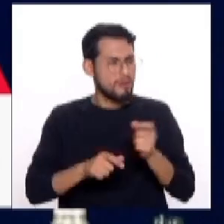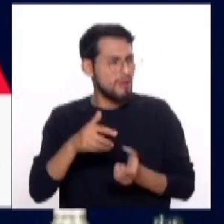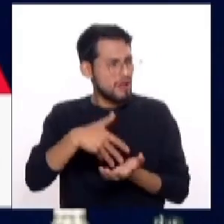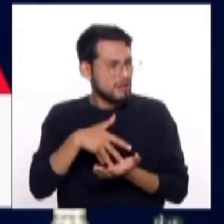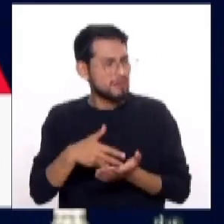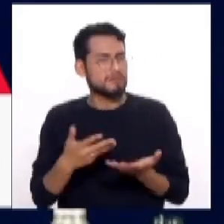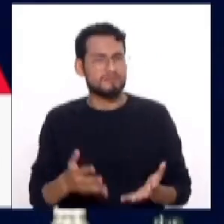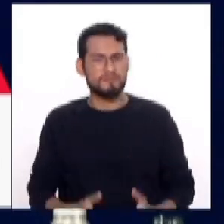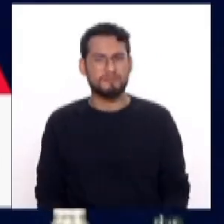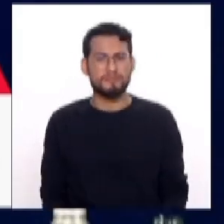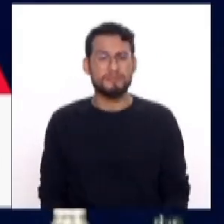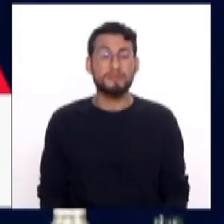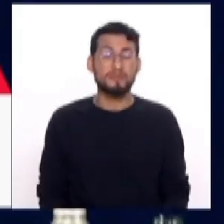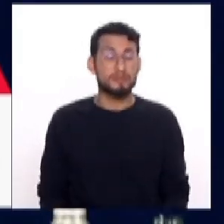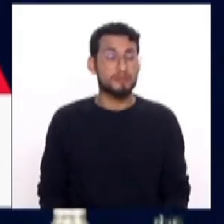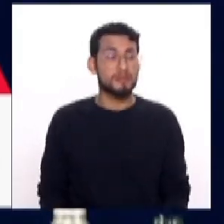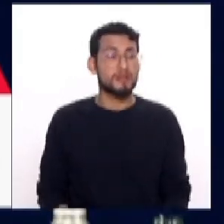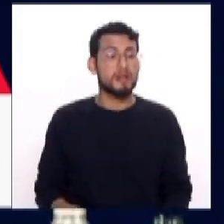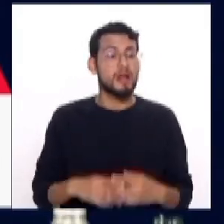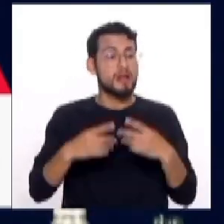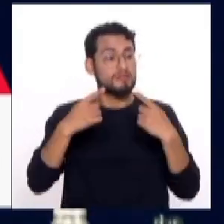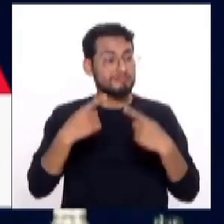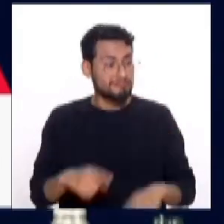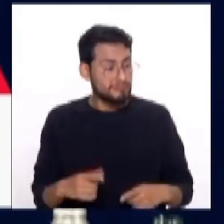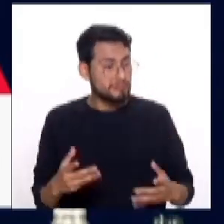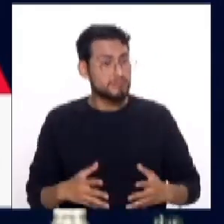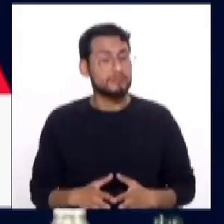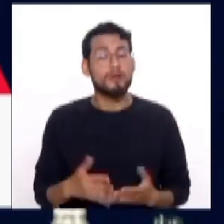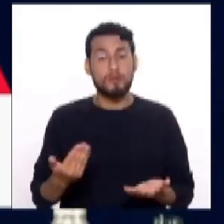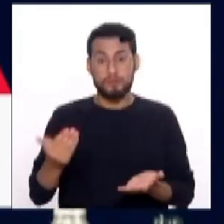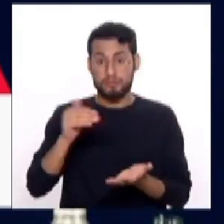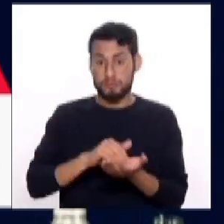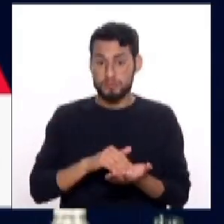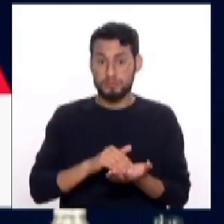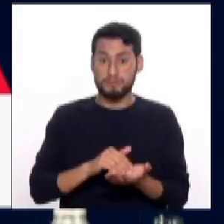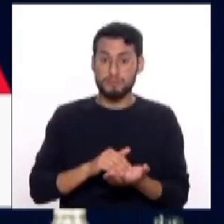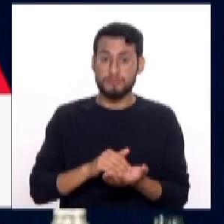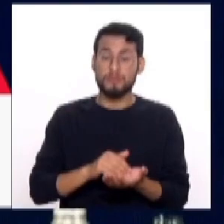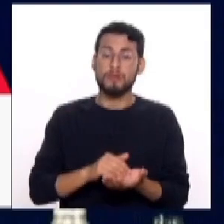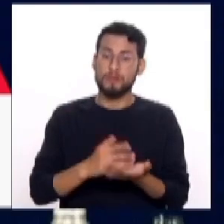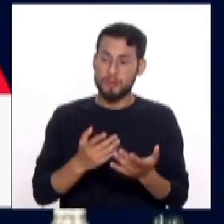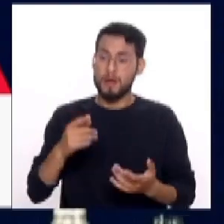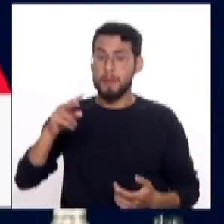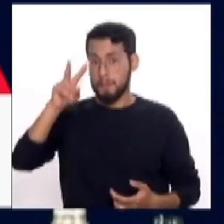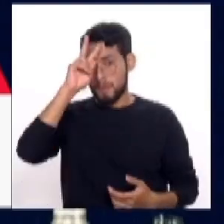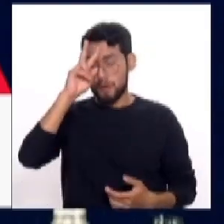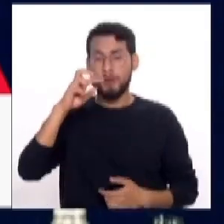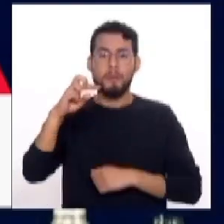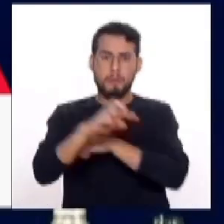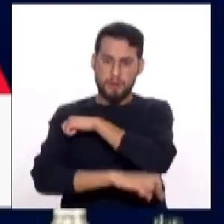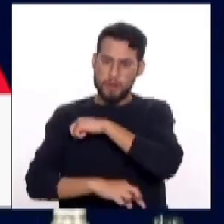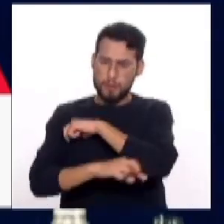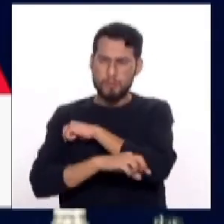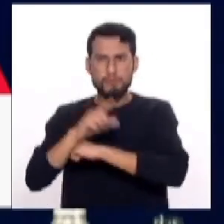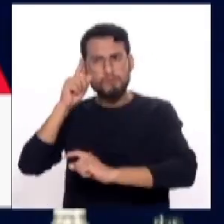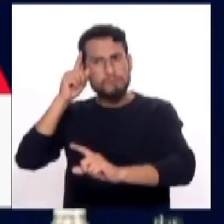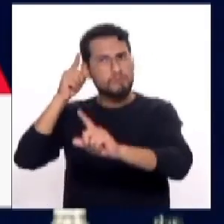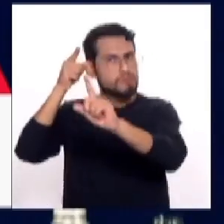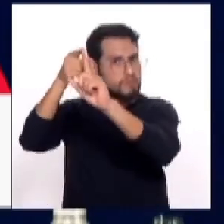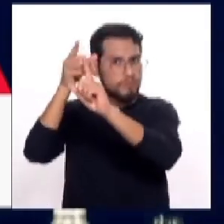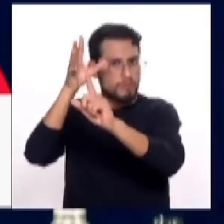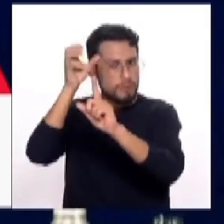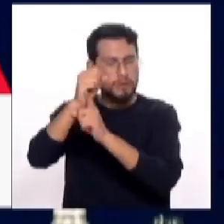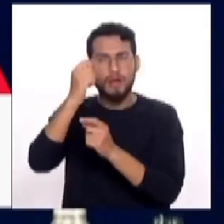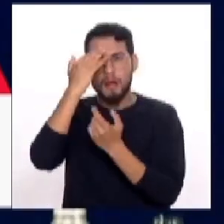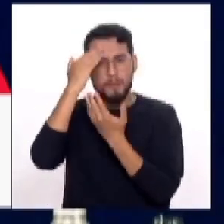vulnerables En consecuencia nuevamente pero es un país con proyección